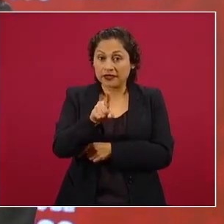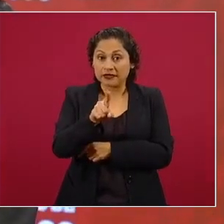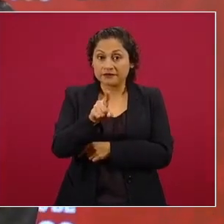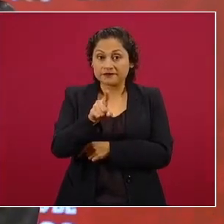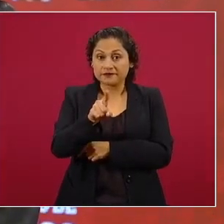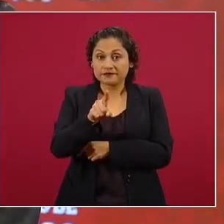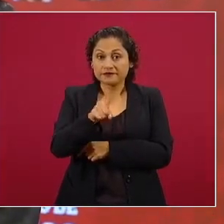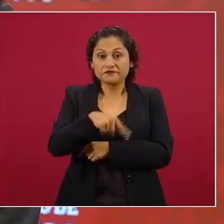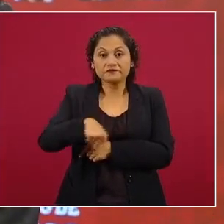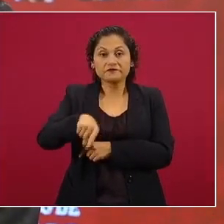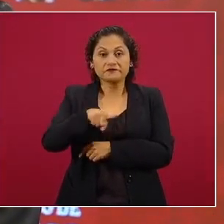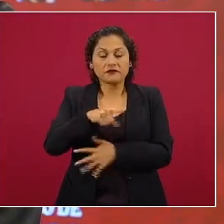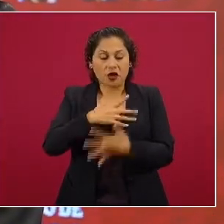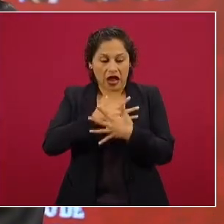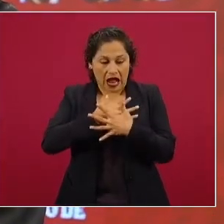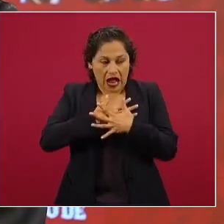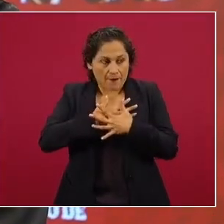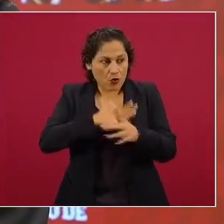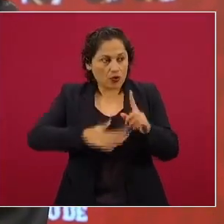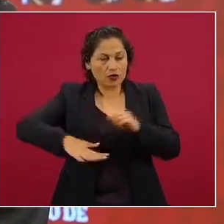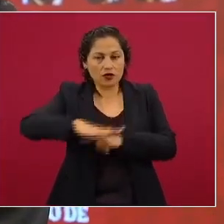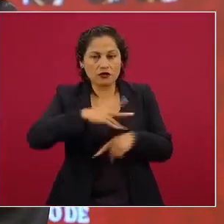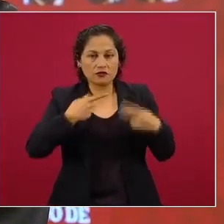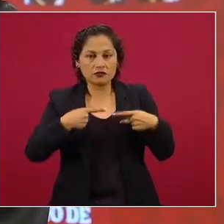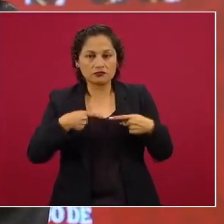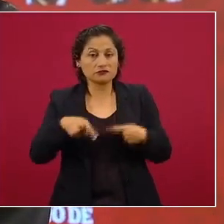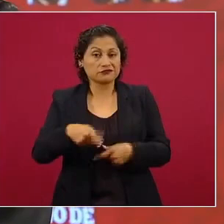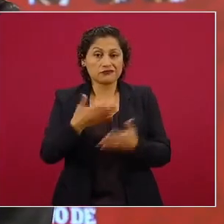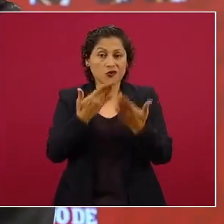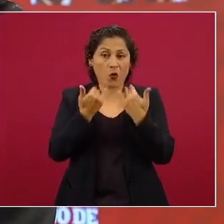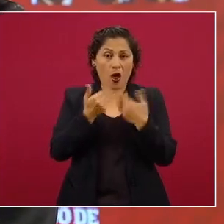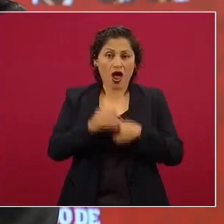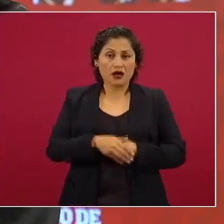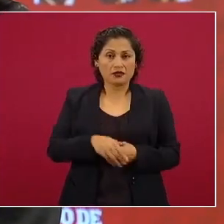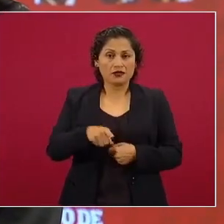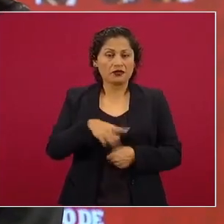no le tienen amor al pueblo, desprecian al pueblo.